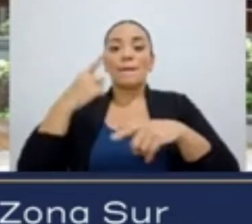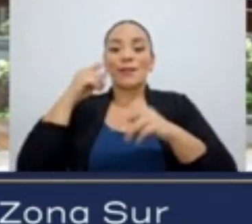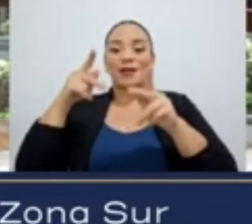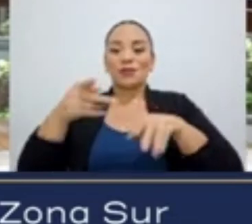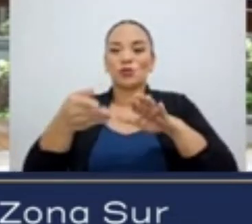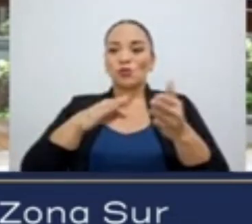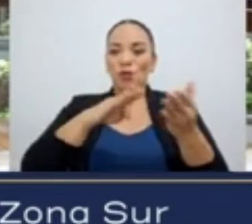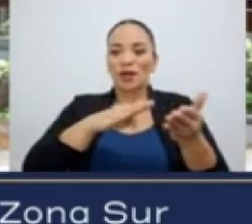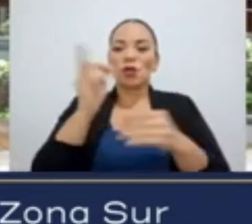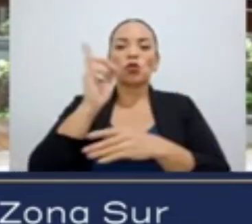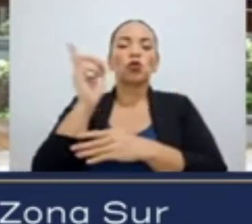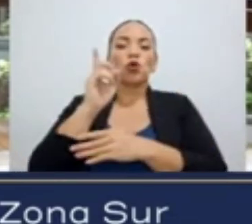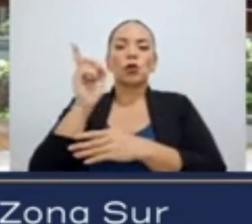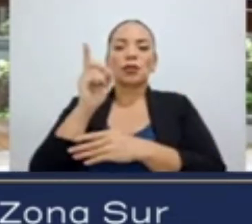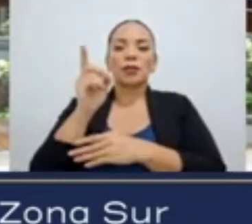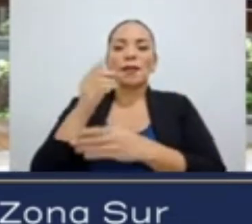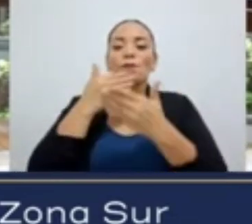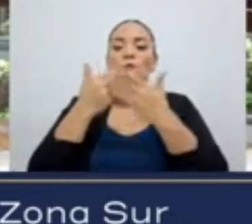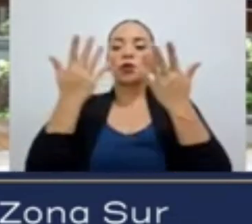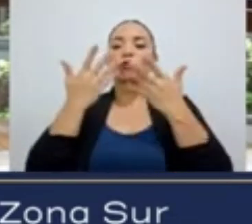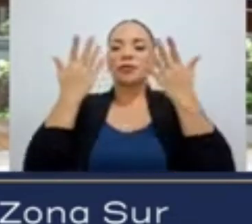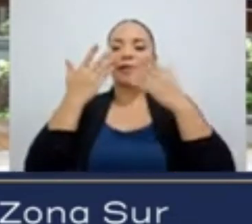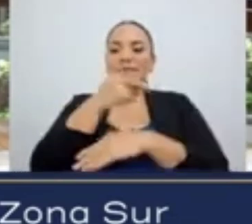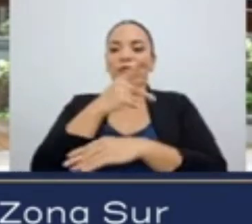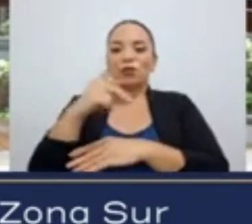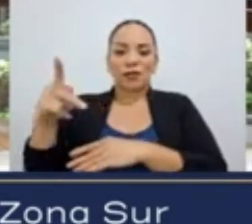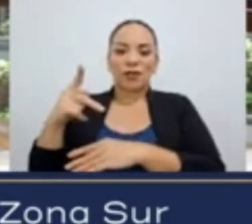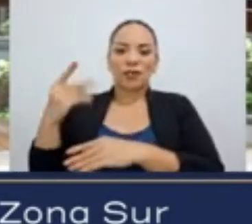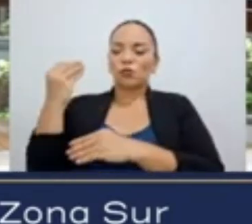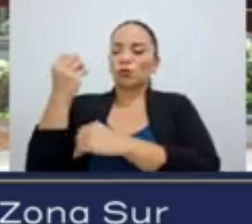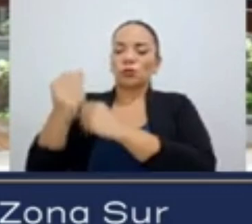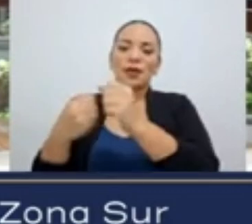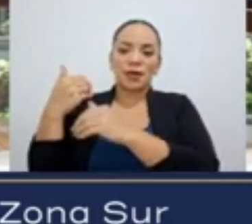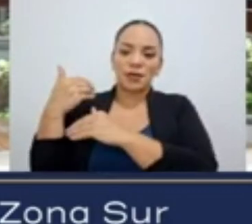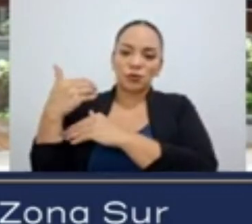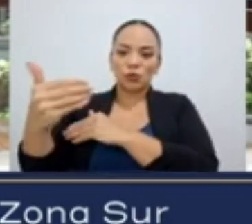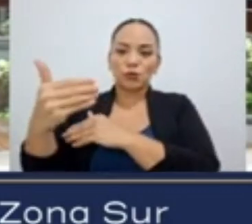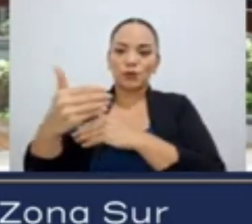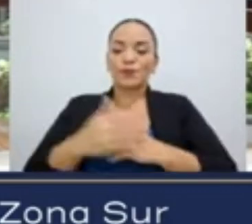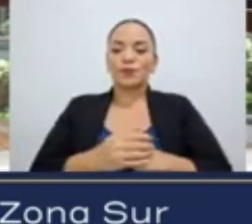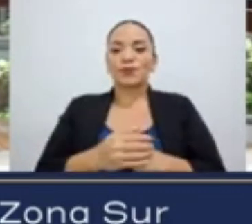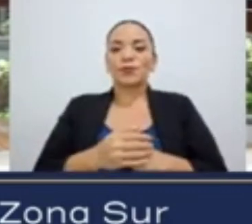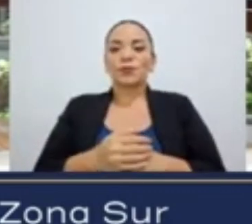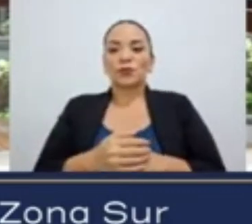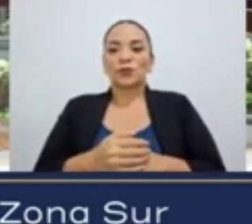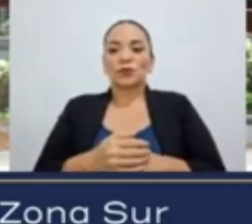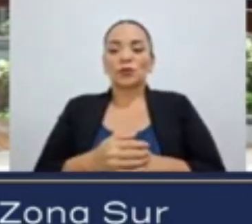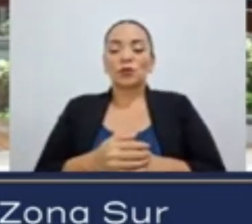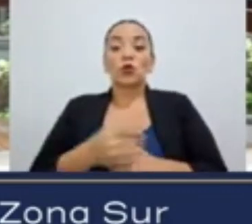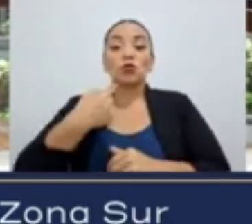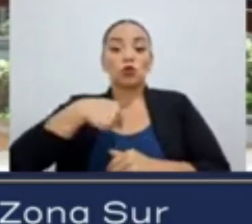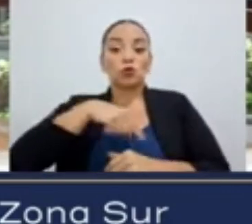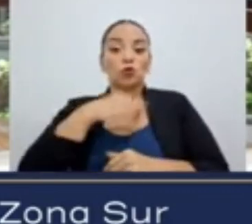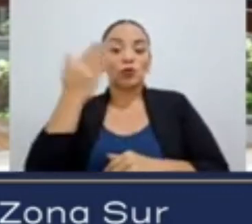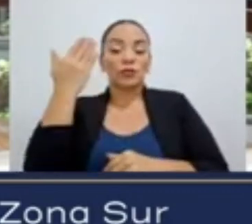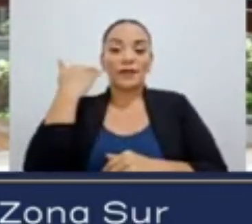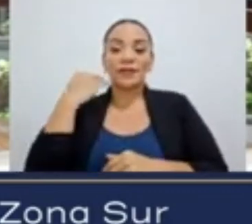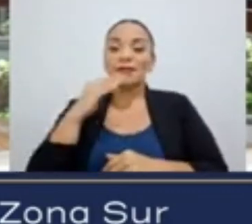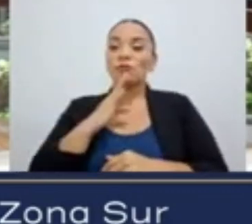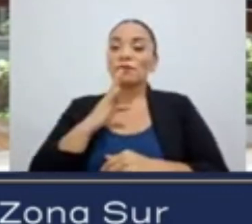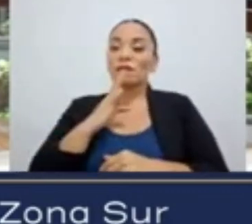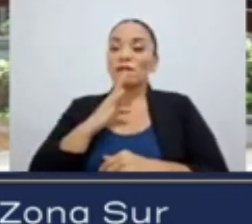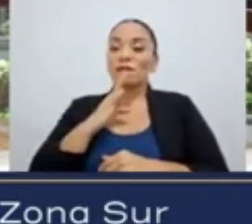Arenas desde hace muchos años, ¿no? Y la verdad es que nosotros habíamos dicho que